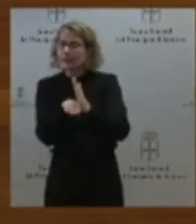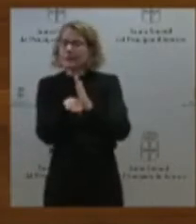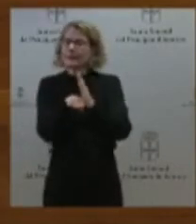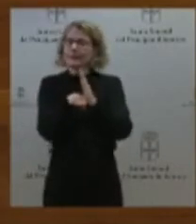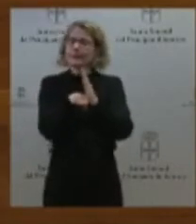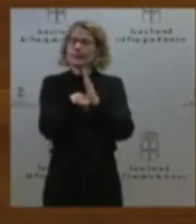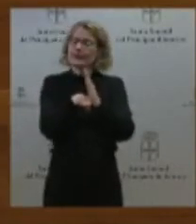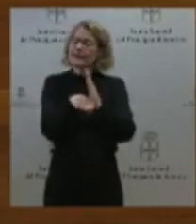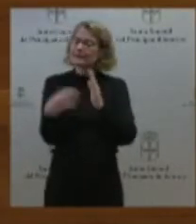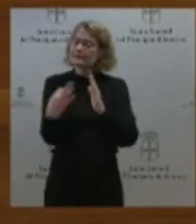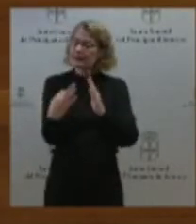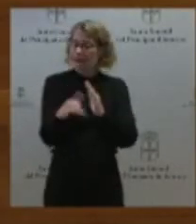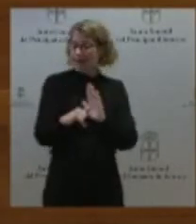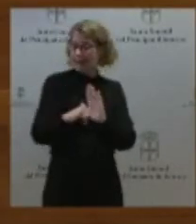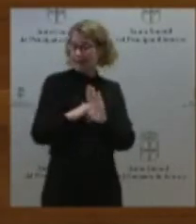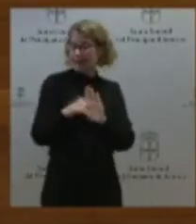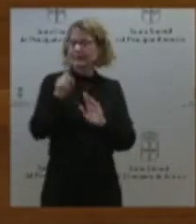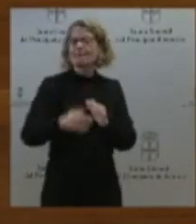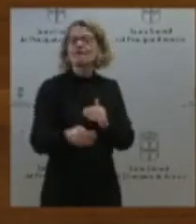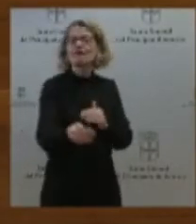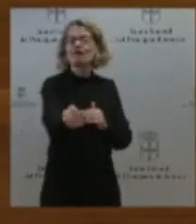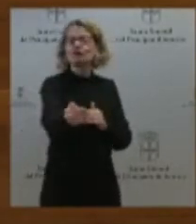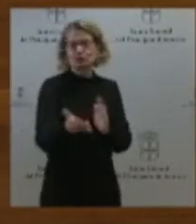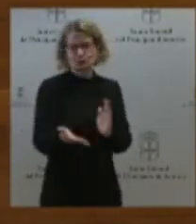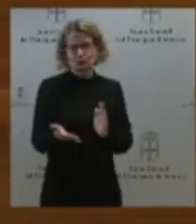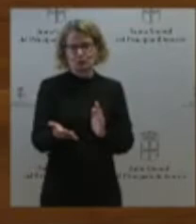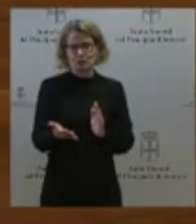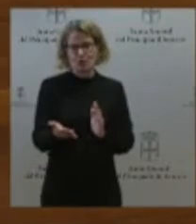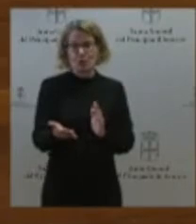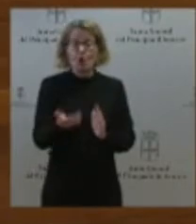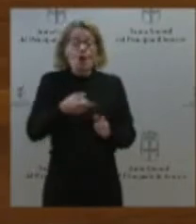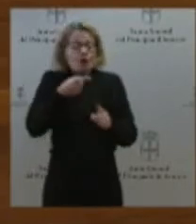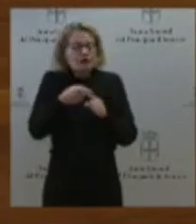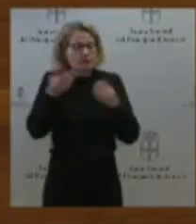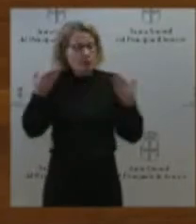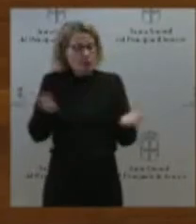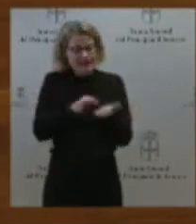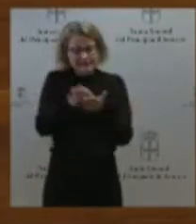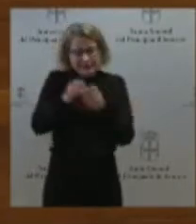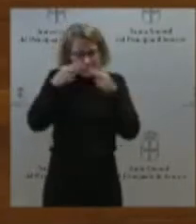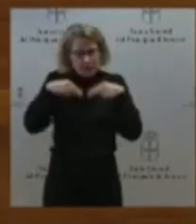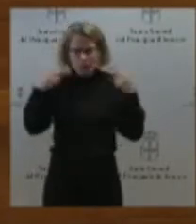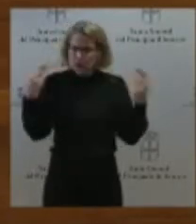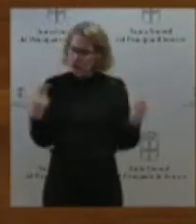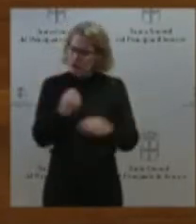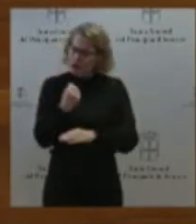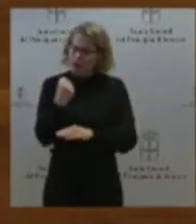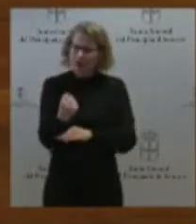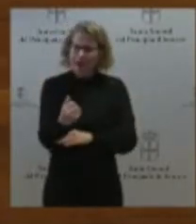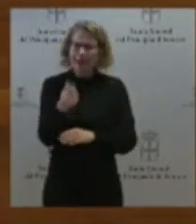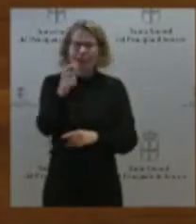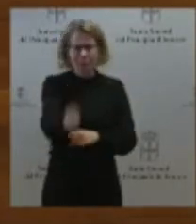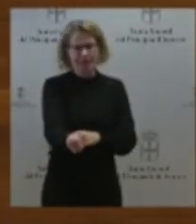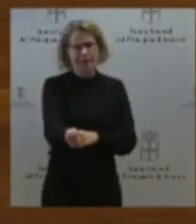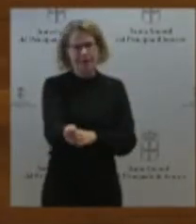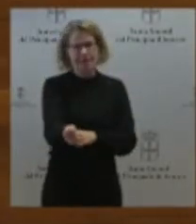que refuercen con carácter de urgencia los servicios públicos, desbordados por la avalancha de personas necesitadas de ayuda, y medidas, por